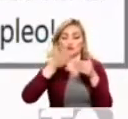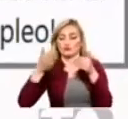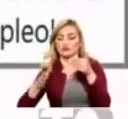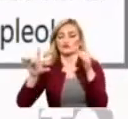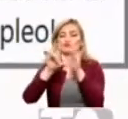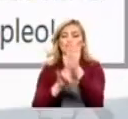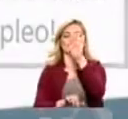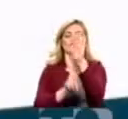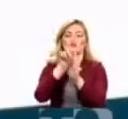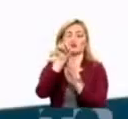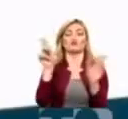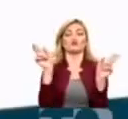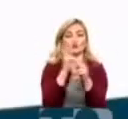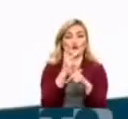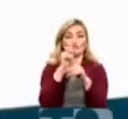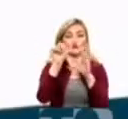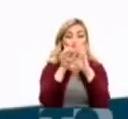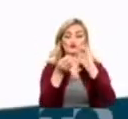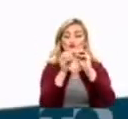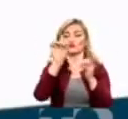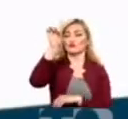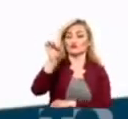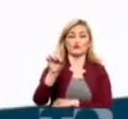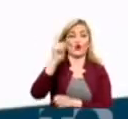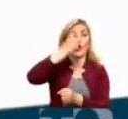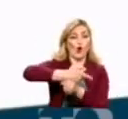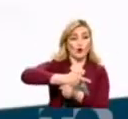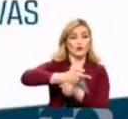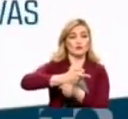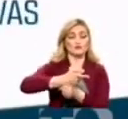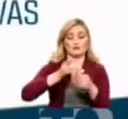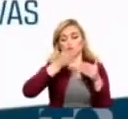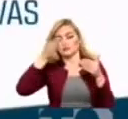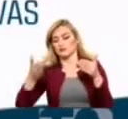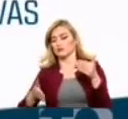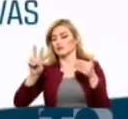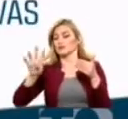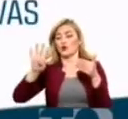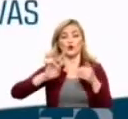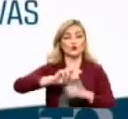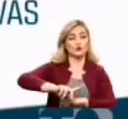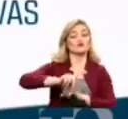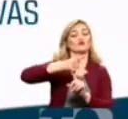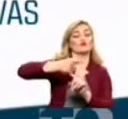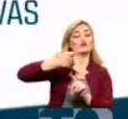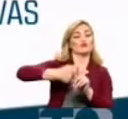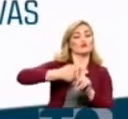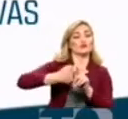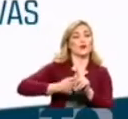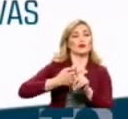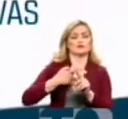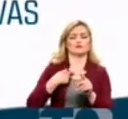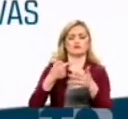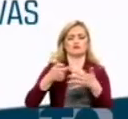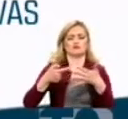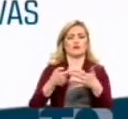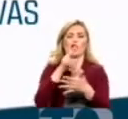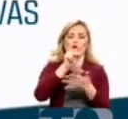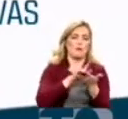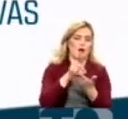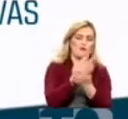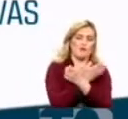Ley de Fomento Productivo. En su artículo 1, dispone ampliar por 24 meses los incentivos contemplados en la norma,